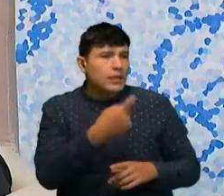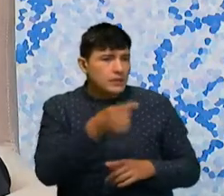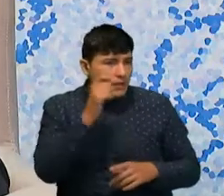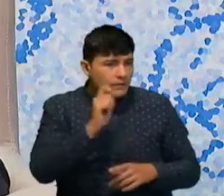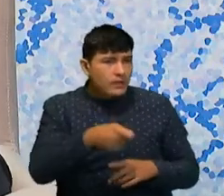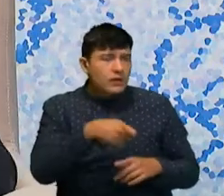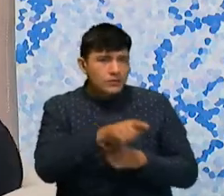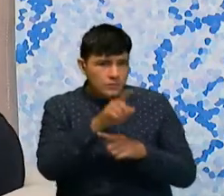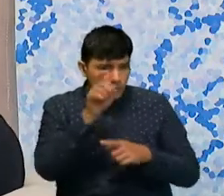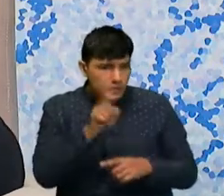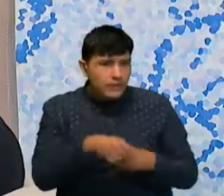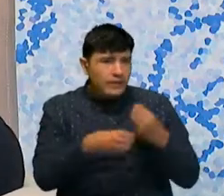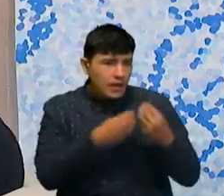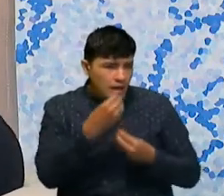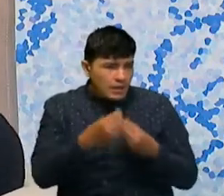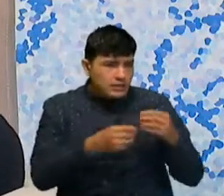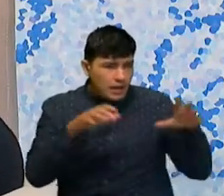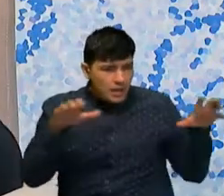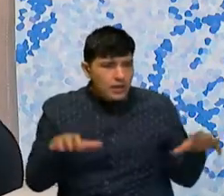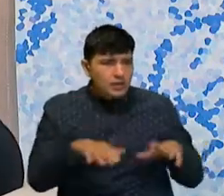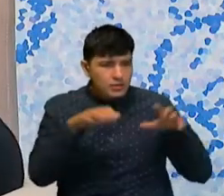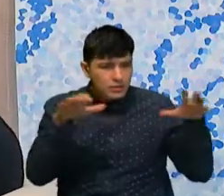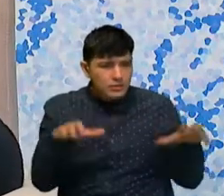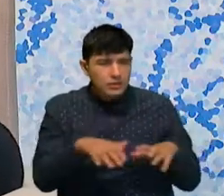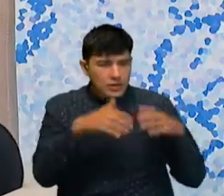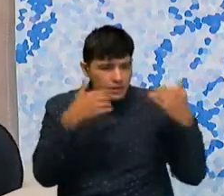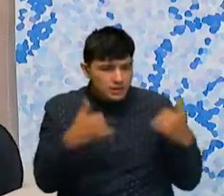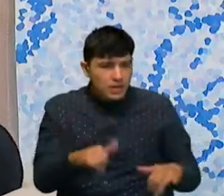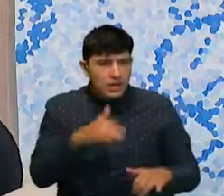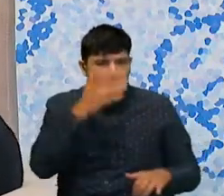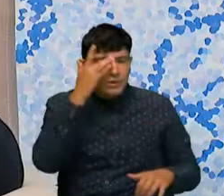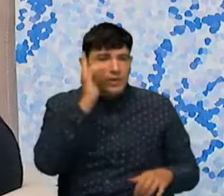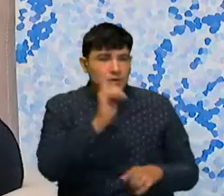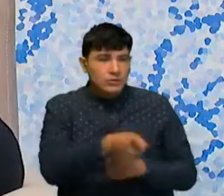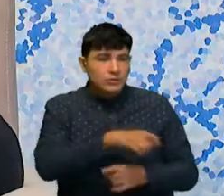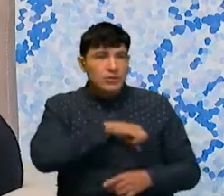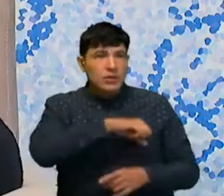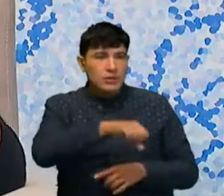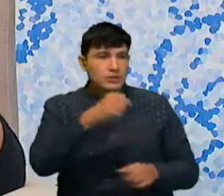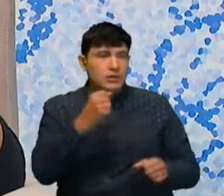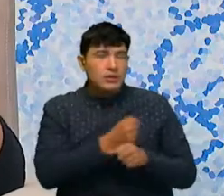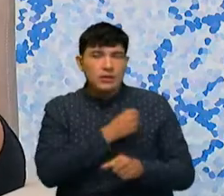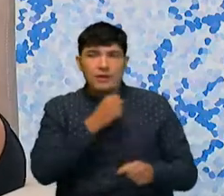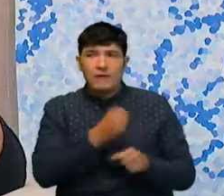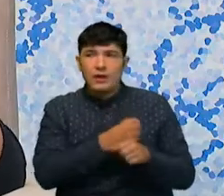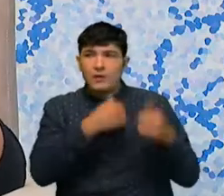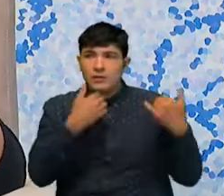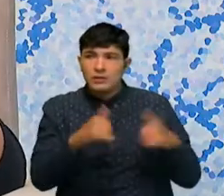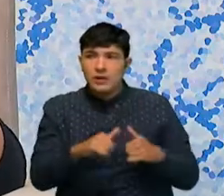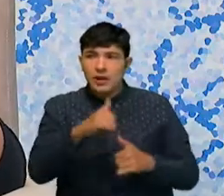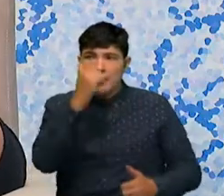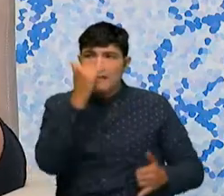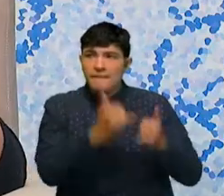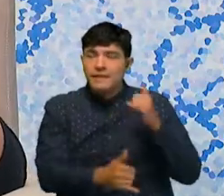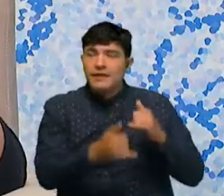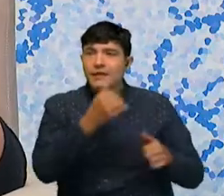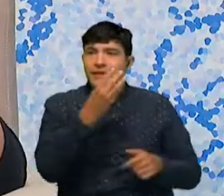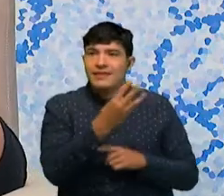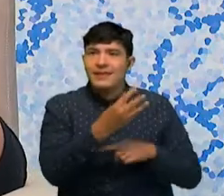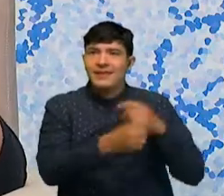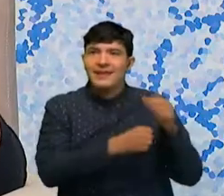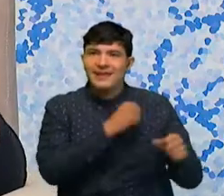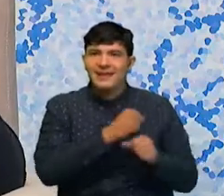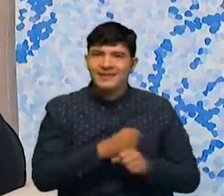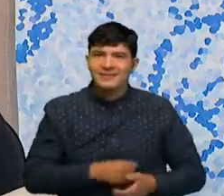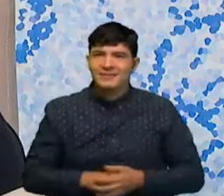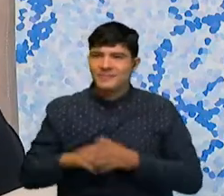ya porque los derechos laborales prescriben en tres años. Sí. Entonces, eso está establecido por ley. Hablando